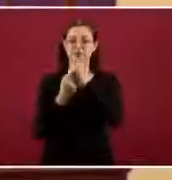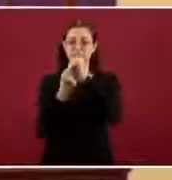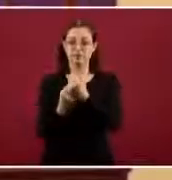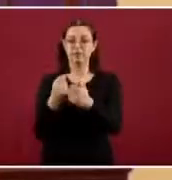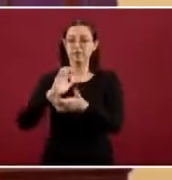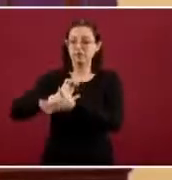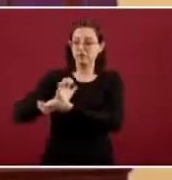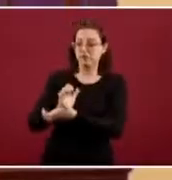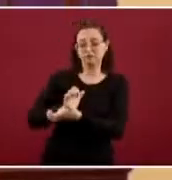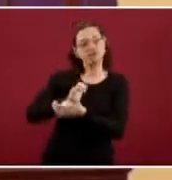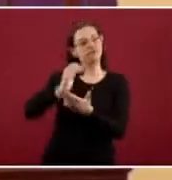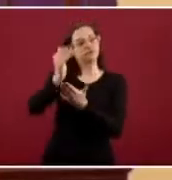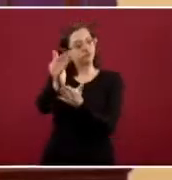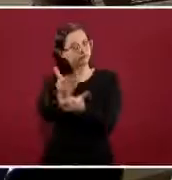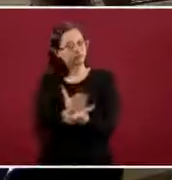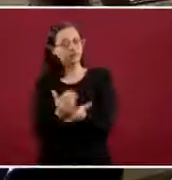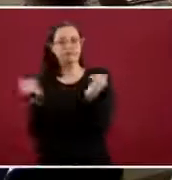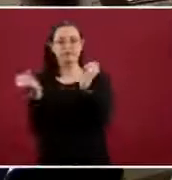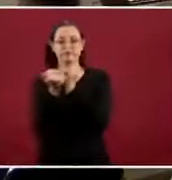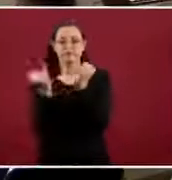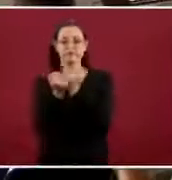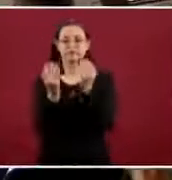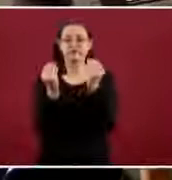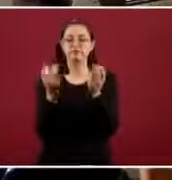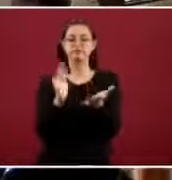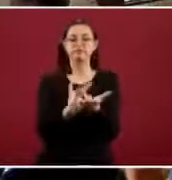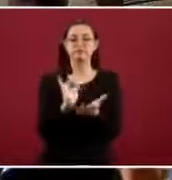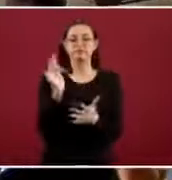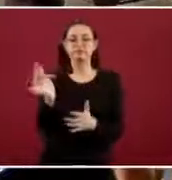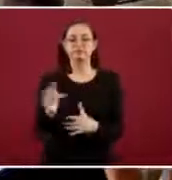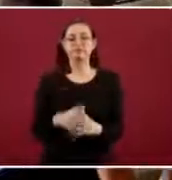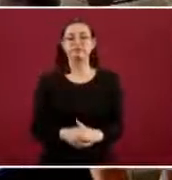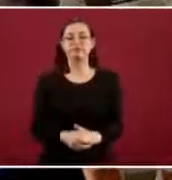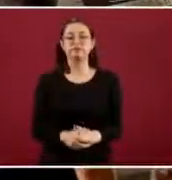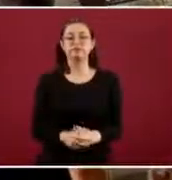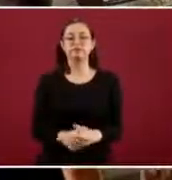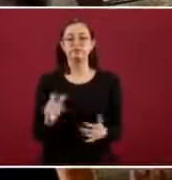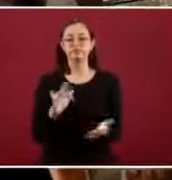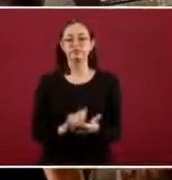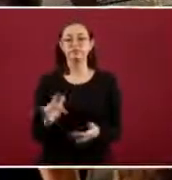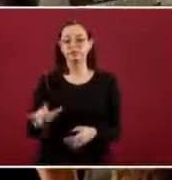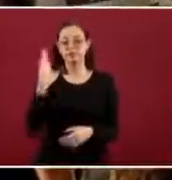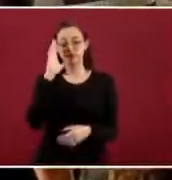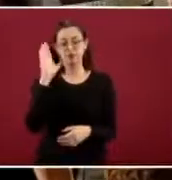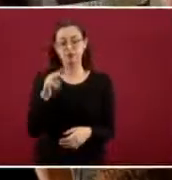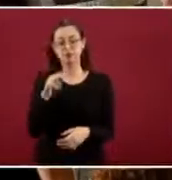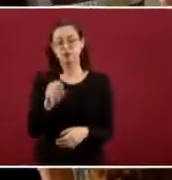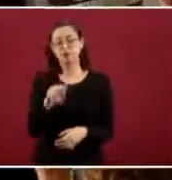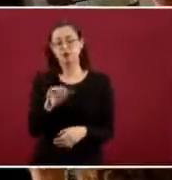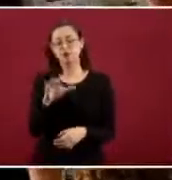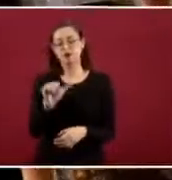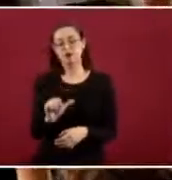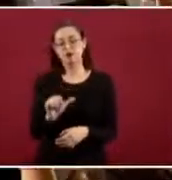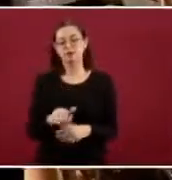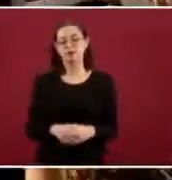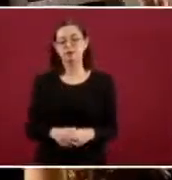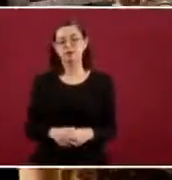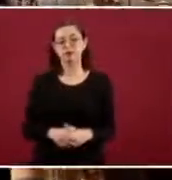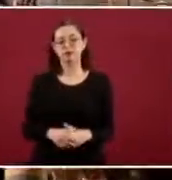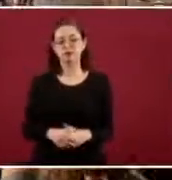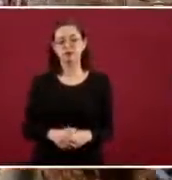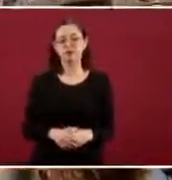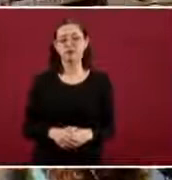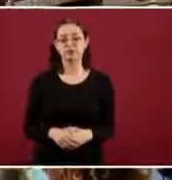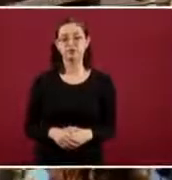de la discriminación. Muchas gracias. Muchas gracias, maestra Mónica Macís. Ahorita pasamos